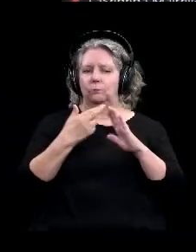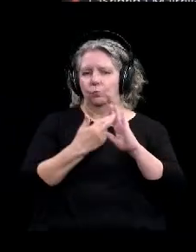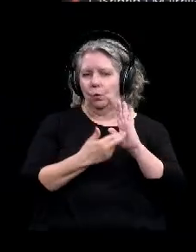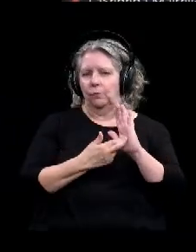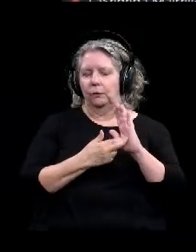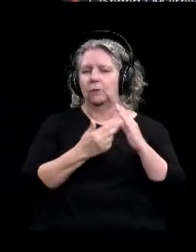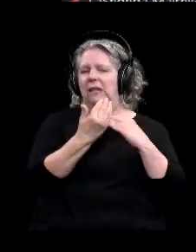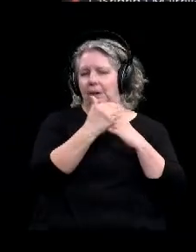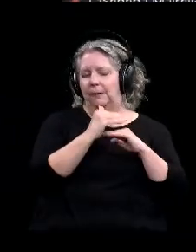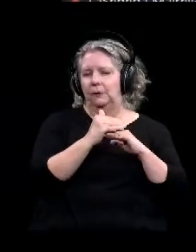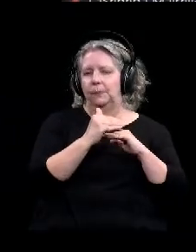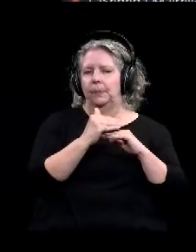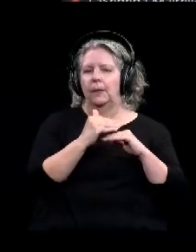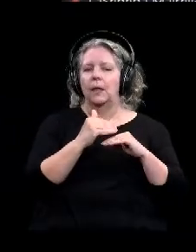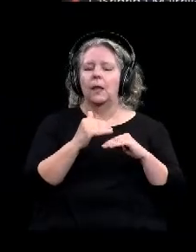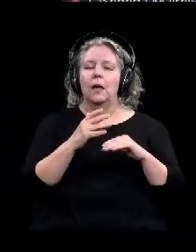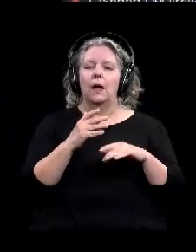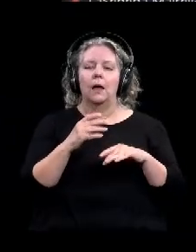conversiones